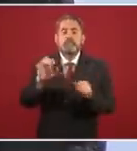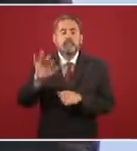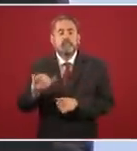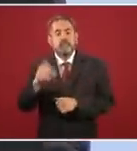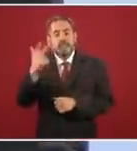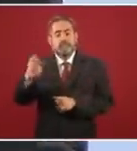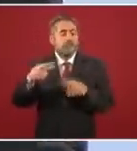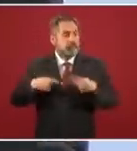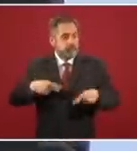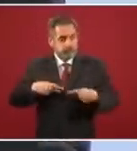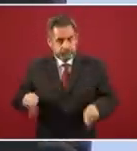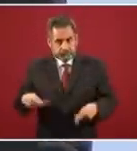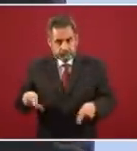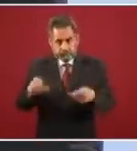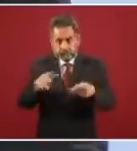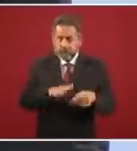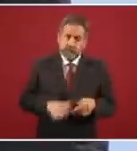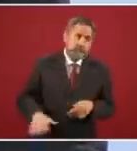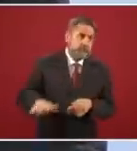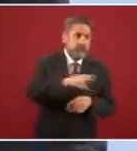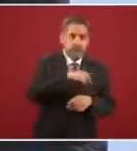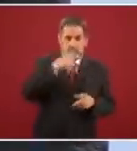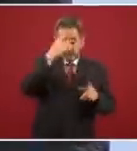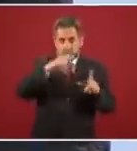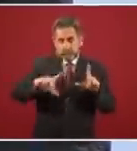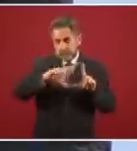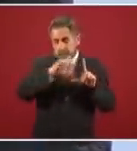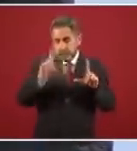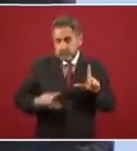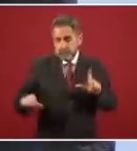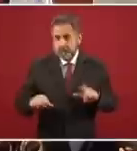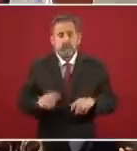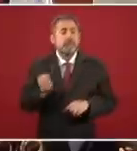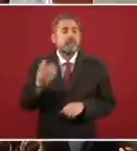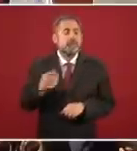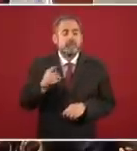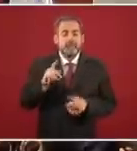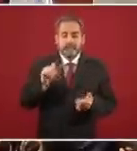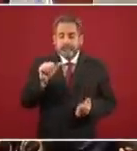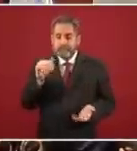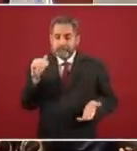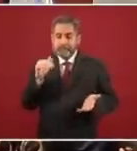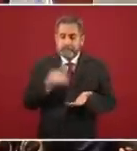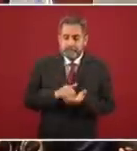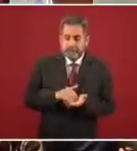2.658 vendedores ambulantes en toda la República Mexicana y más de 6.000